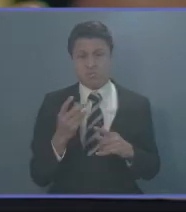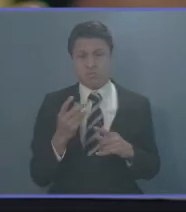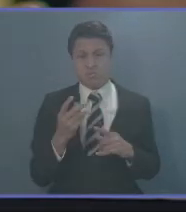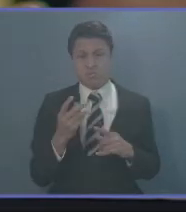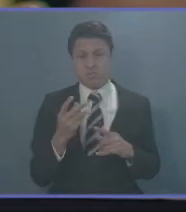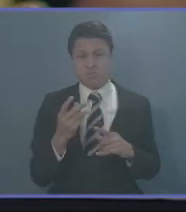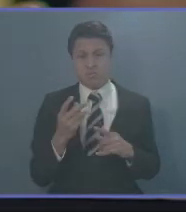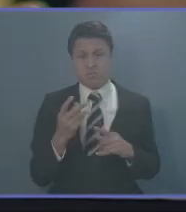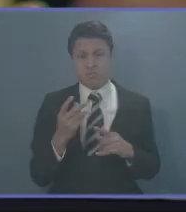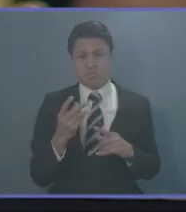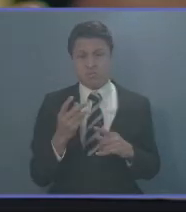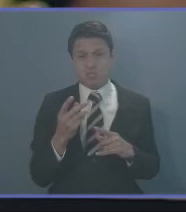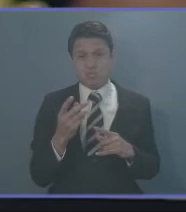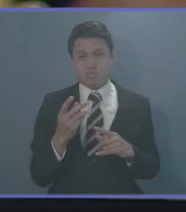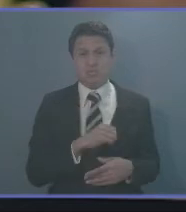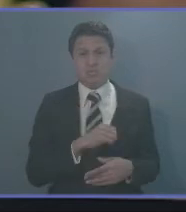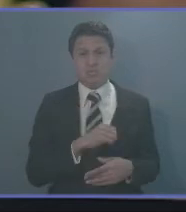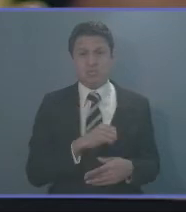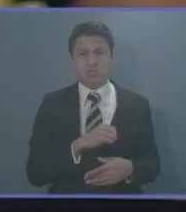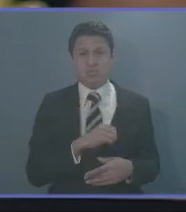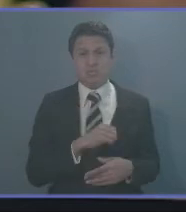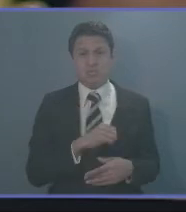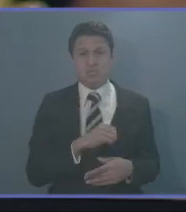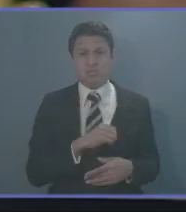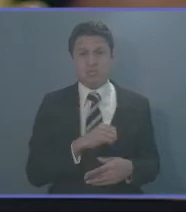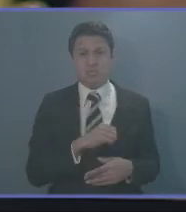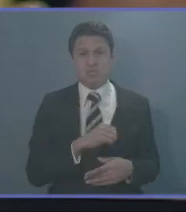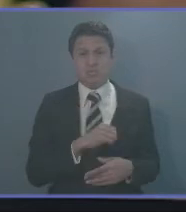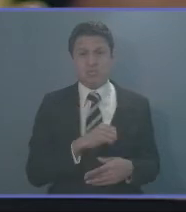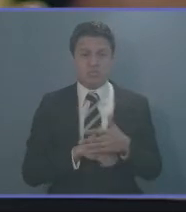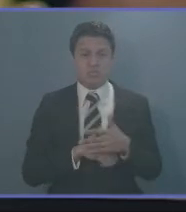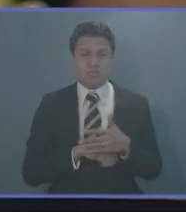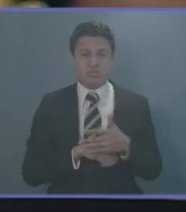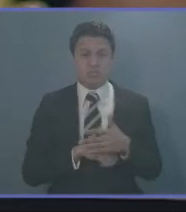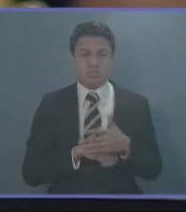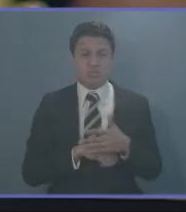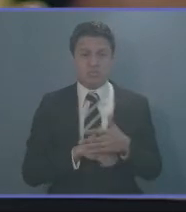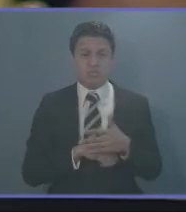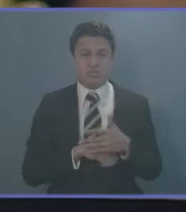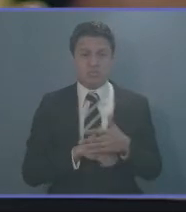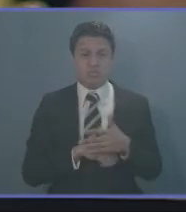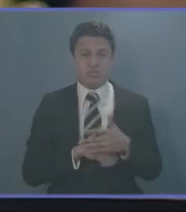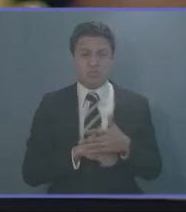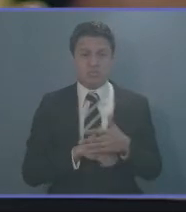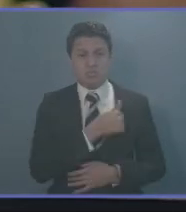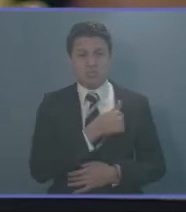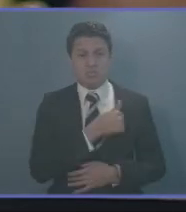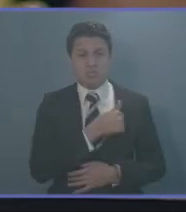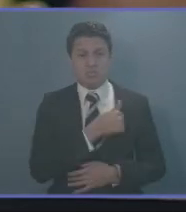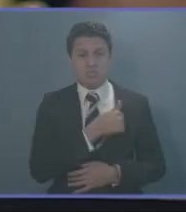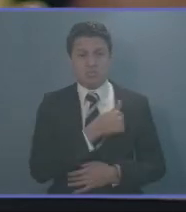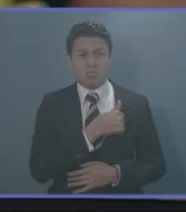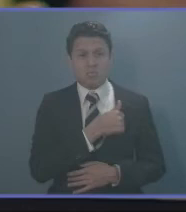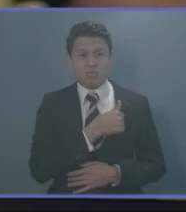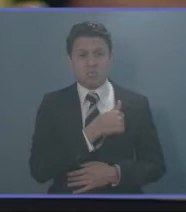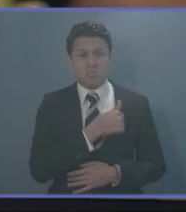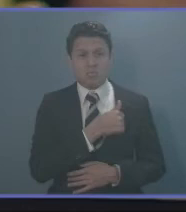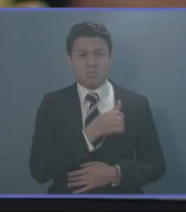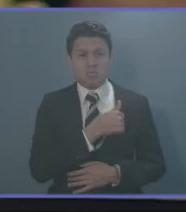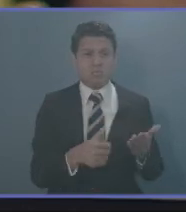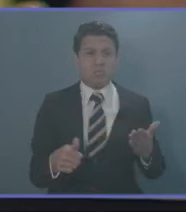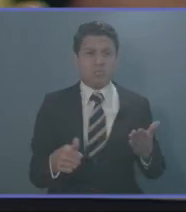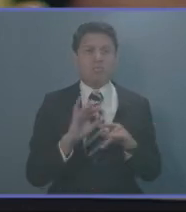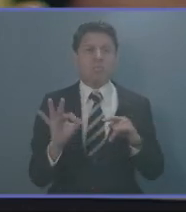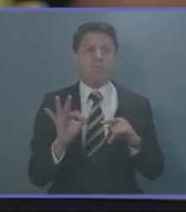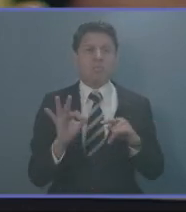carácter administrativo y serán sancionadas con multas. Funcionario competente, artículo 42. El alcalde municipal o el